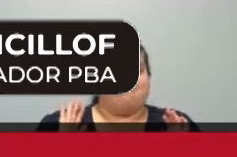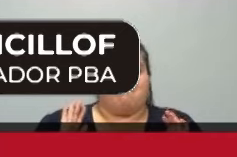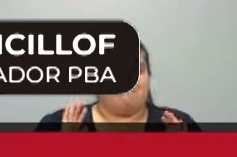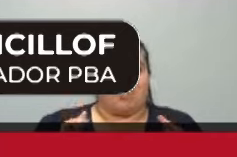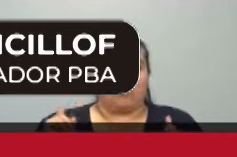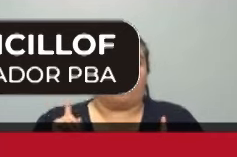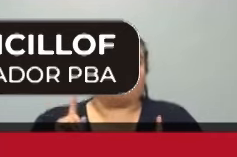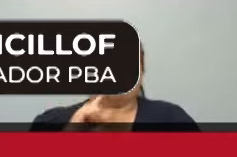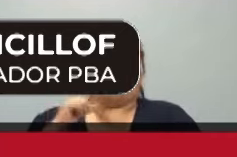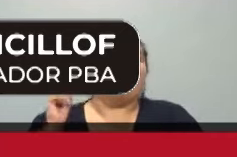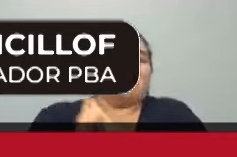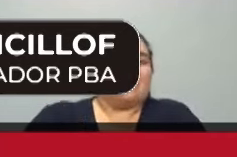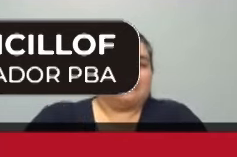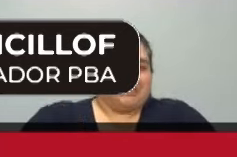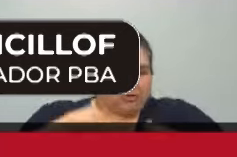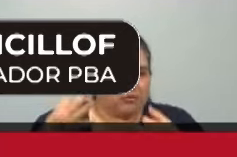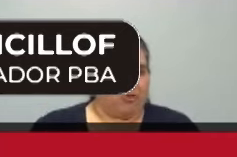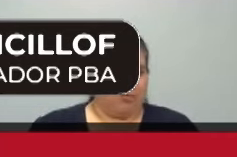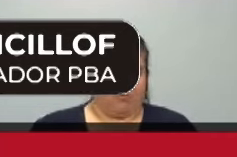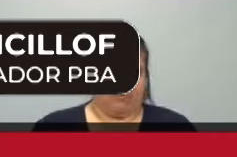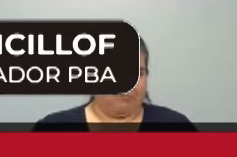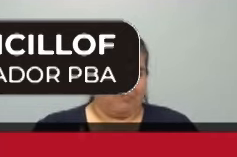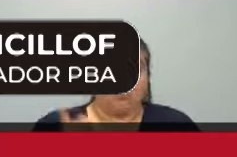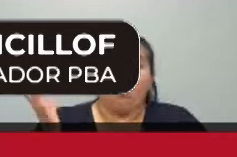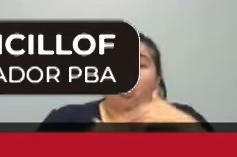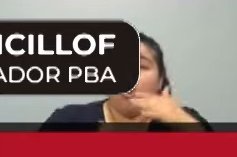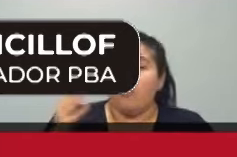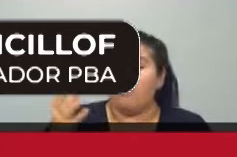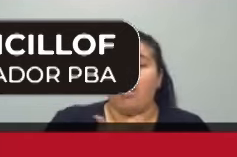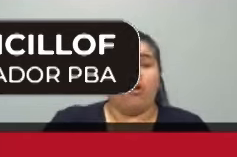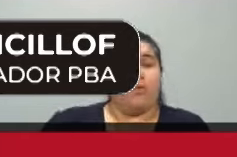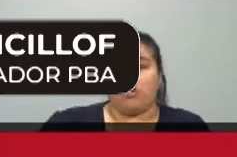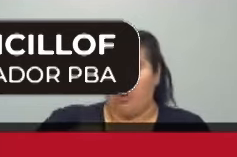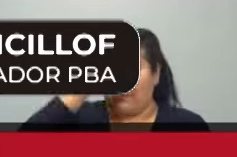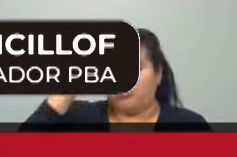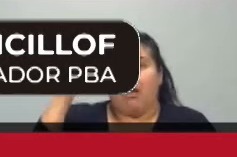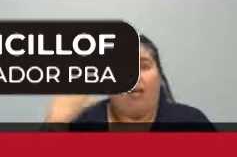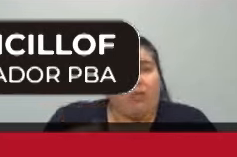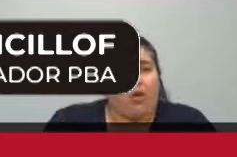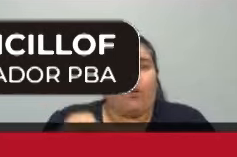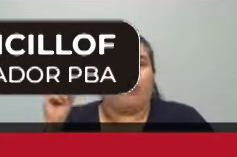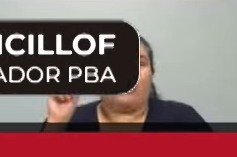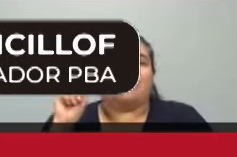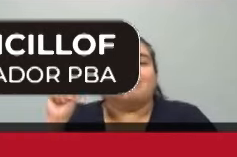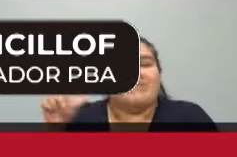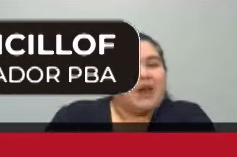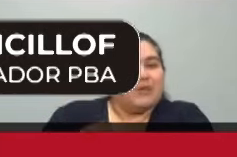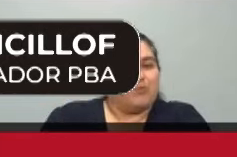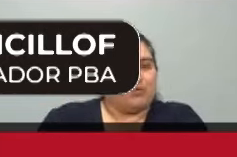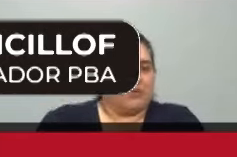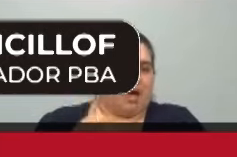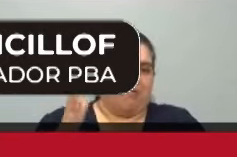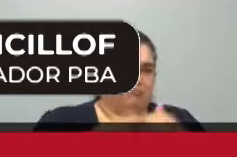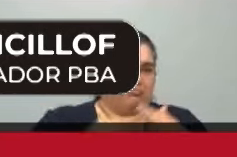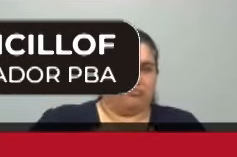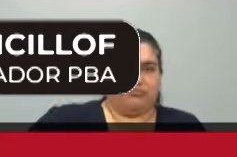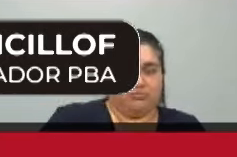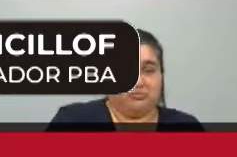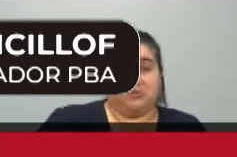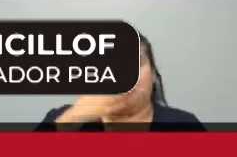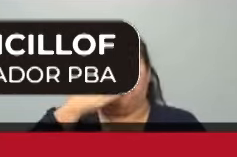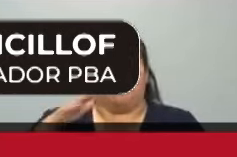No es una decisión arbitraria. Son obras que el gobierno nacional tiene en el territorio de la provincia, como tiene en toda la Argentina, y suspendió,